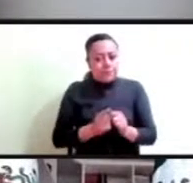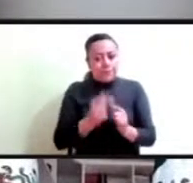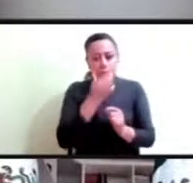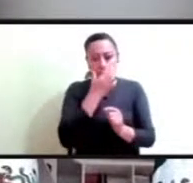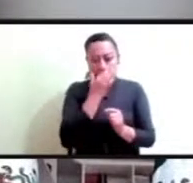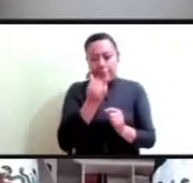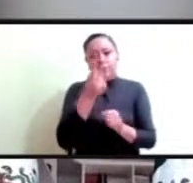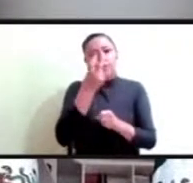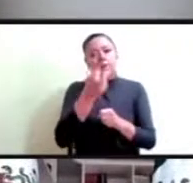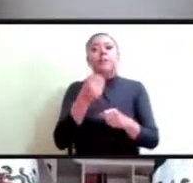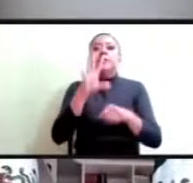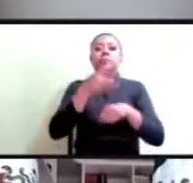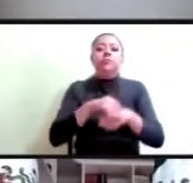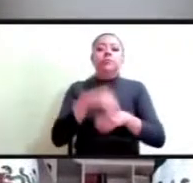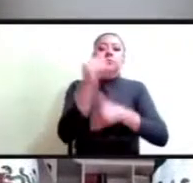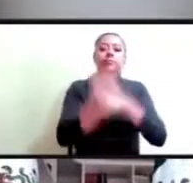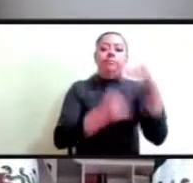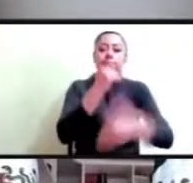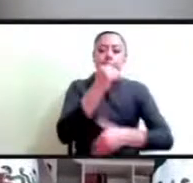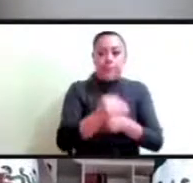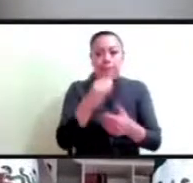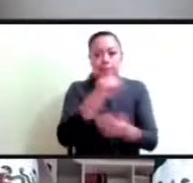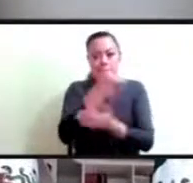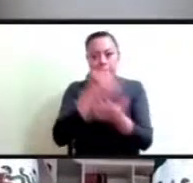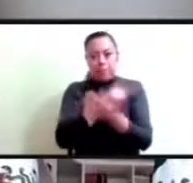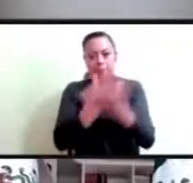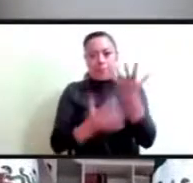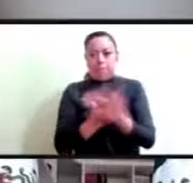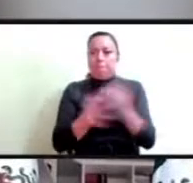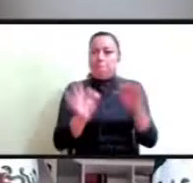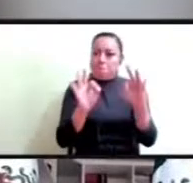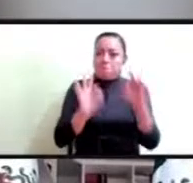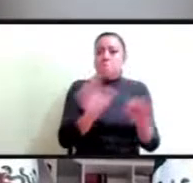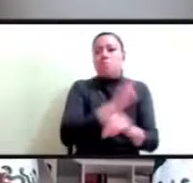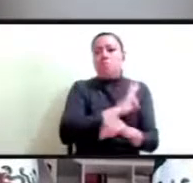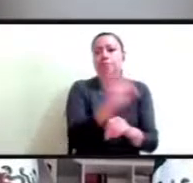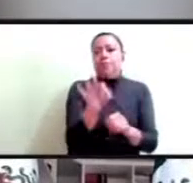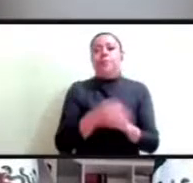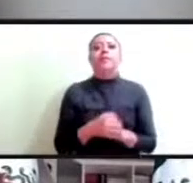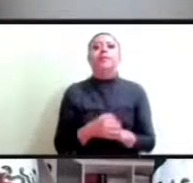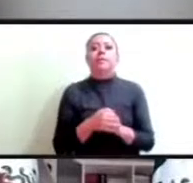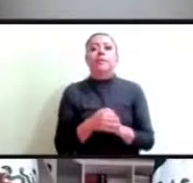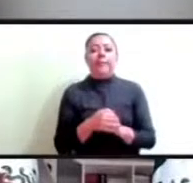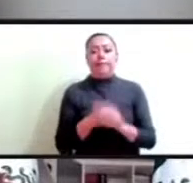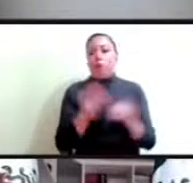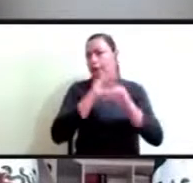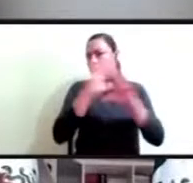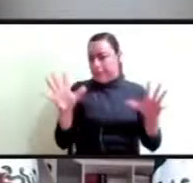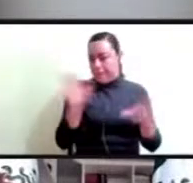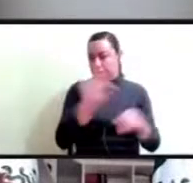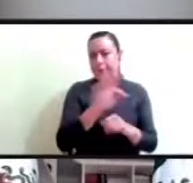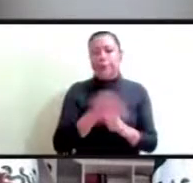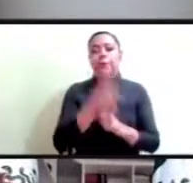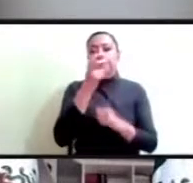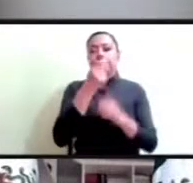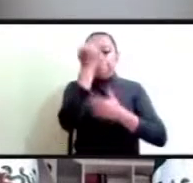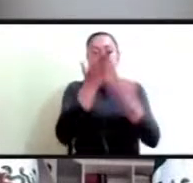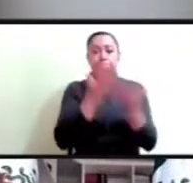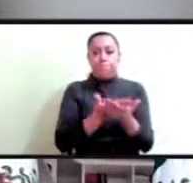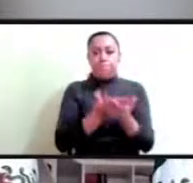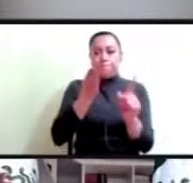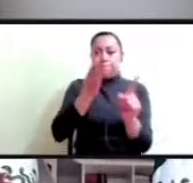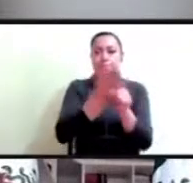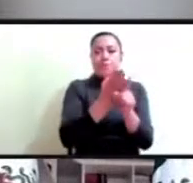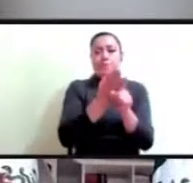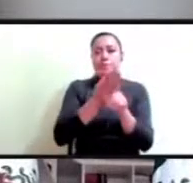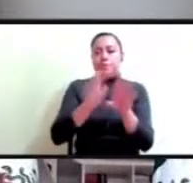proceso legislativo sea más eficiente, eficaz y expedito. La presente iniciativa tiene por objeto abrir la posibilidad de que